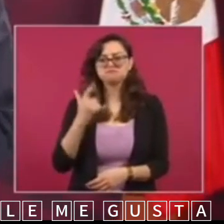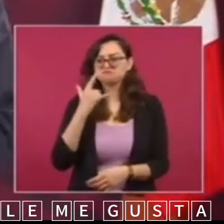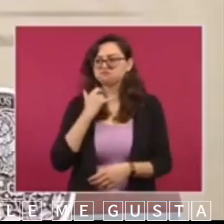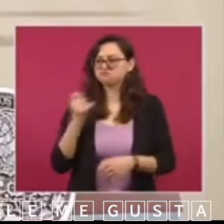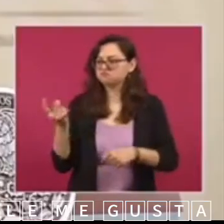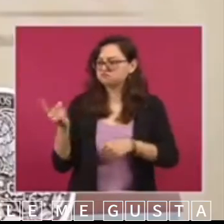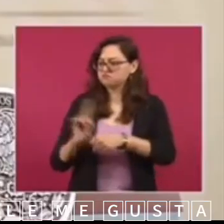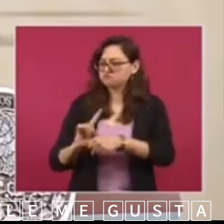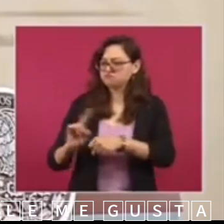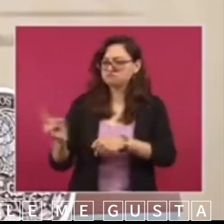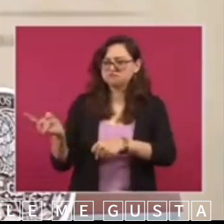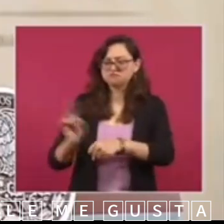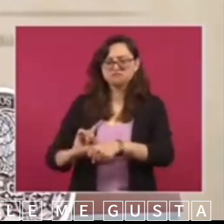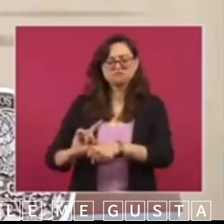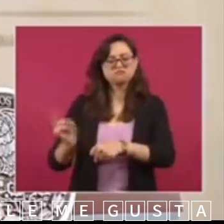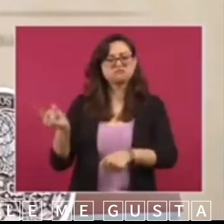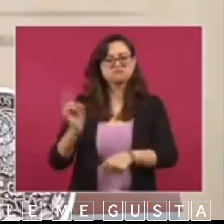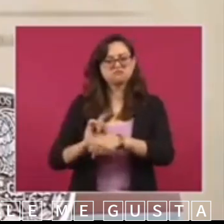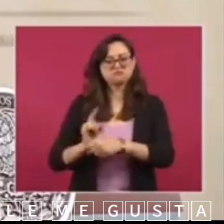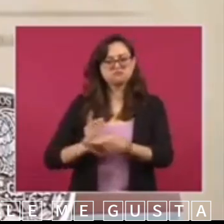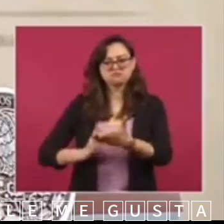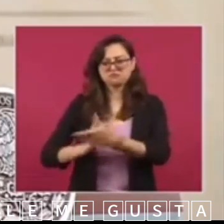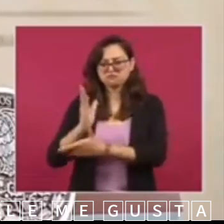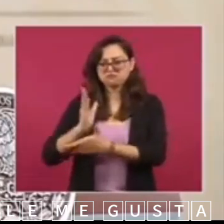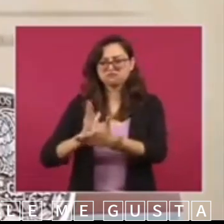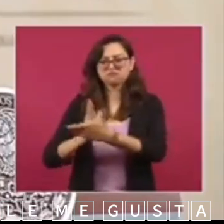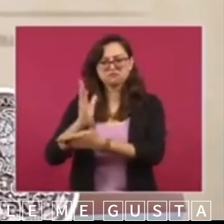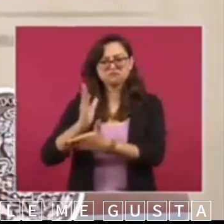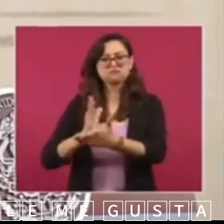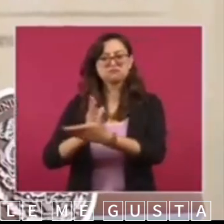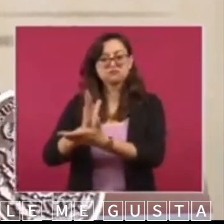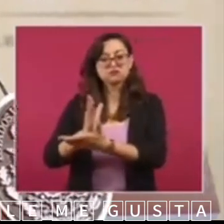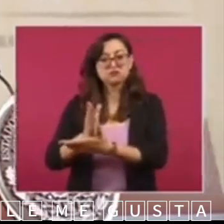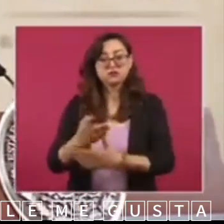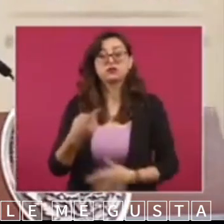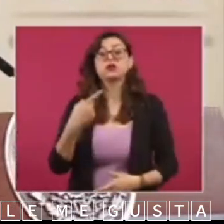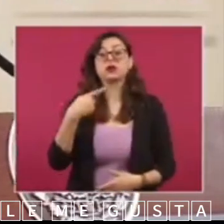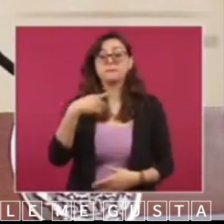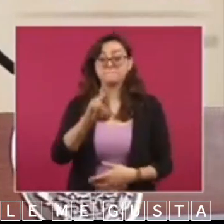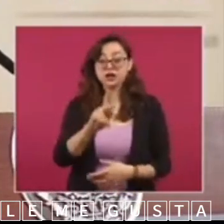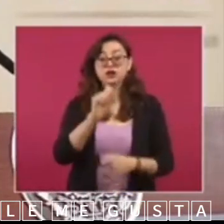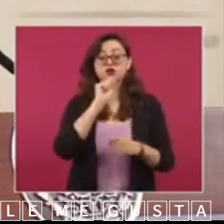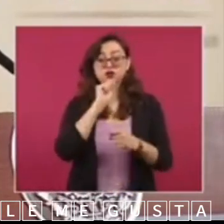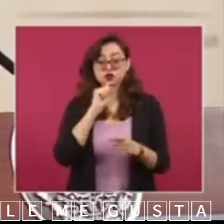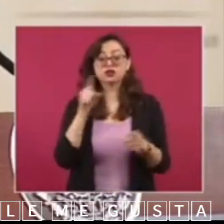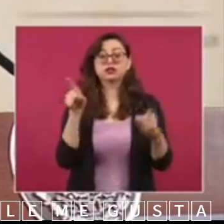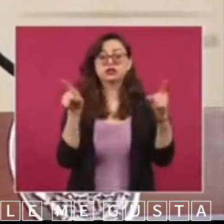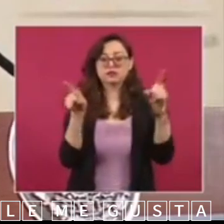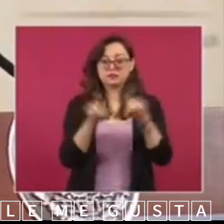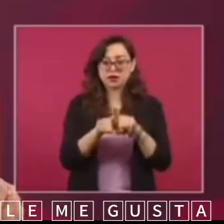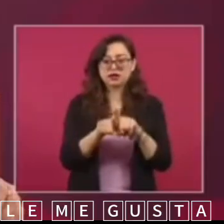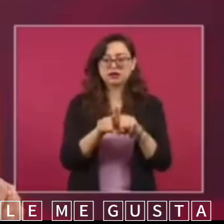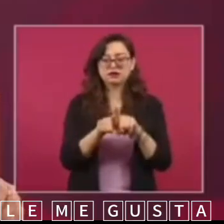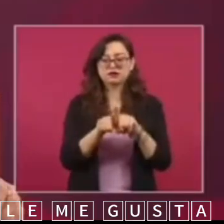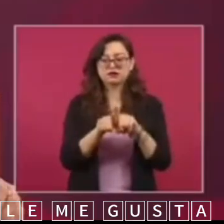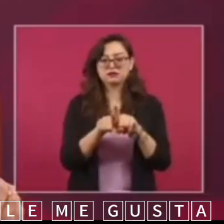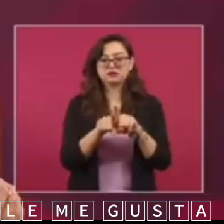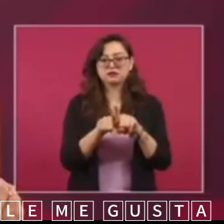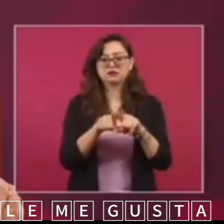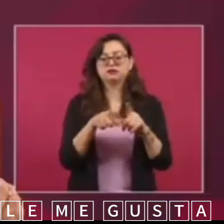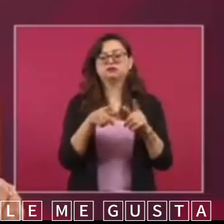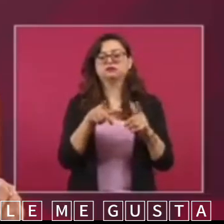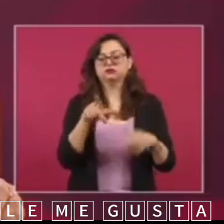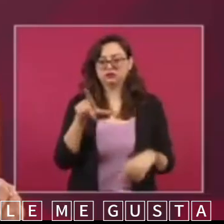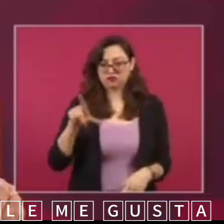como también las mujeres que actúan en el